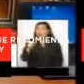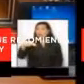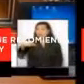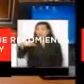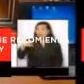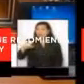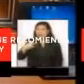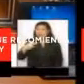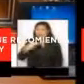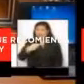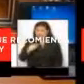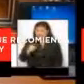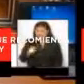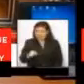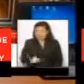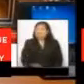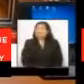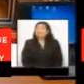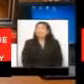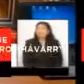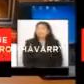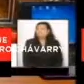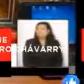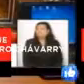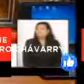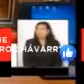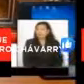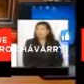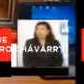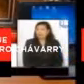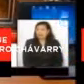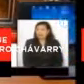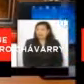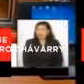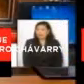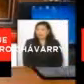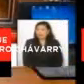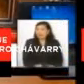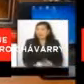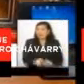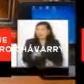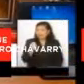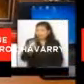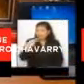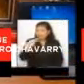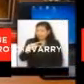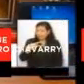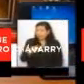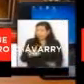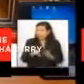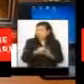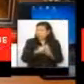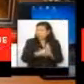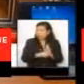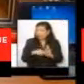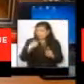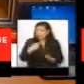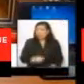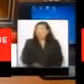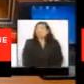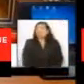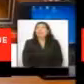39, 139, inciso 2 y inciso 59, incisos 1 y 2 de la Constitución Política.